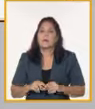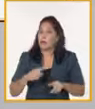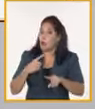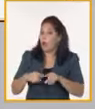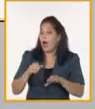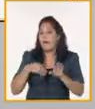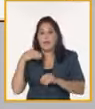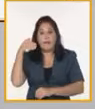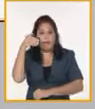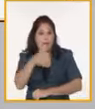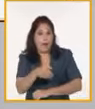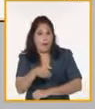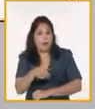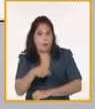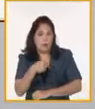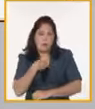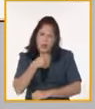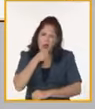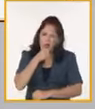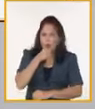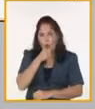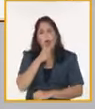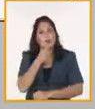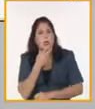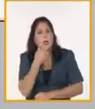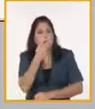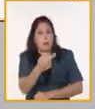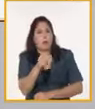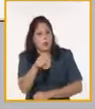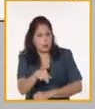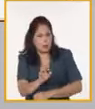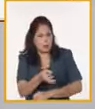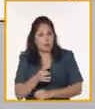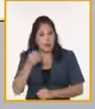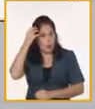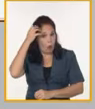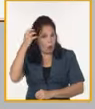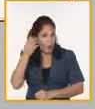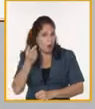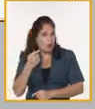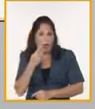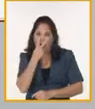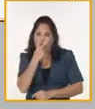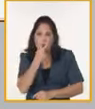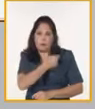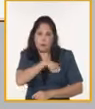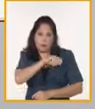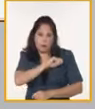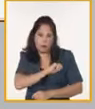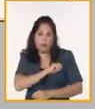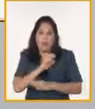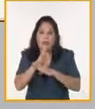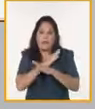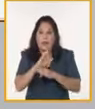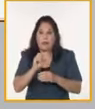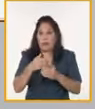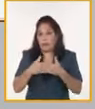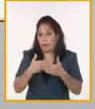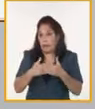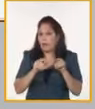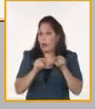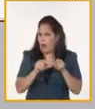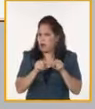en la las direcciones de economía y planificación a nivel de gobierno a través de la atención a la población en la diferentes entidades Siempre